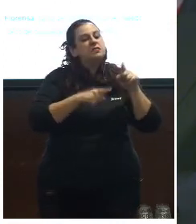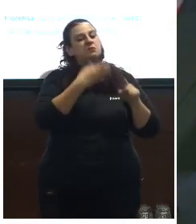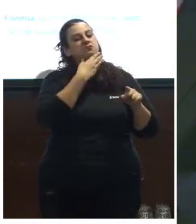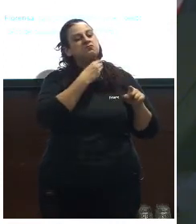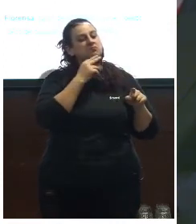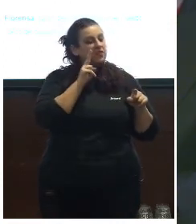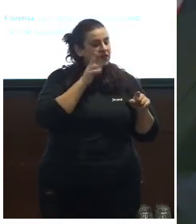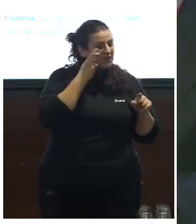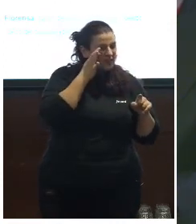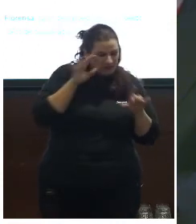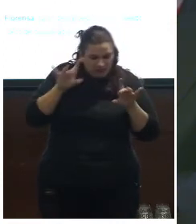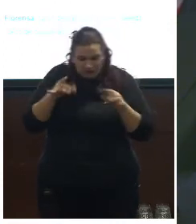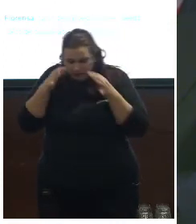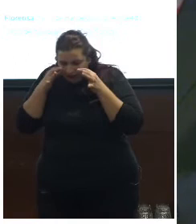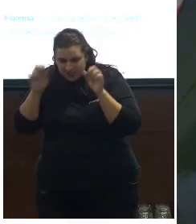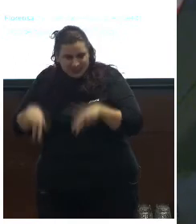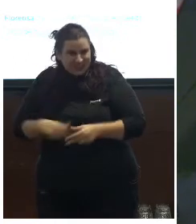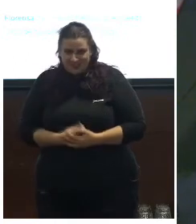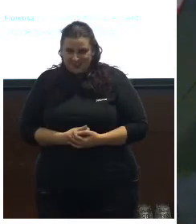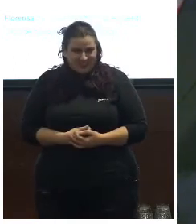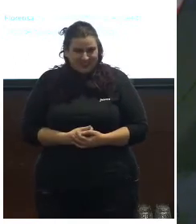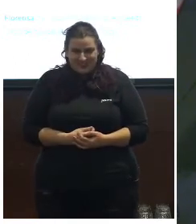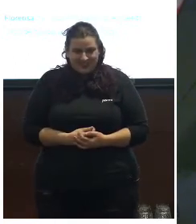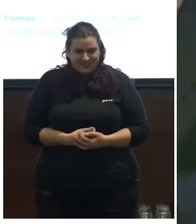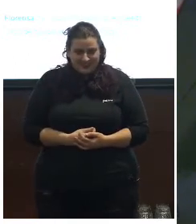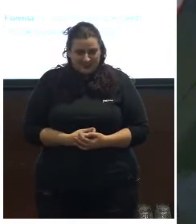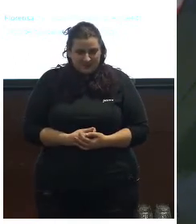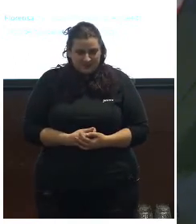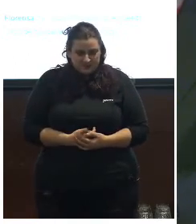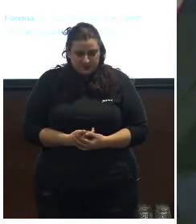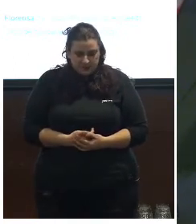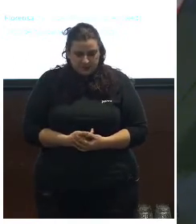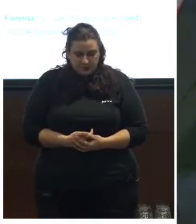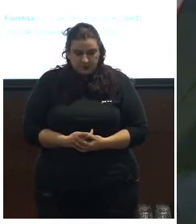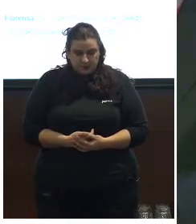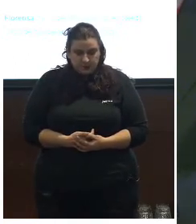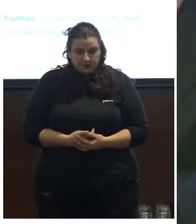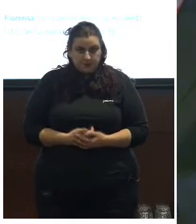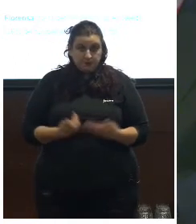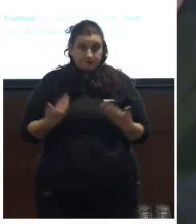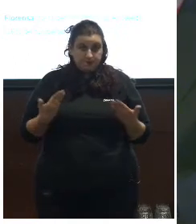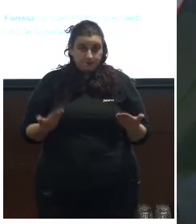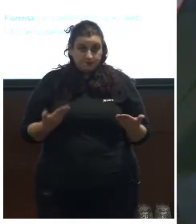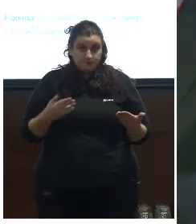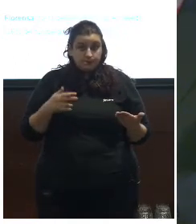la accesibilidad muchas veces no está testada con usuarios, con personas reales. y que también hay que pensar en esto. En este caso,